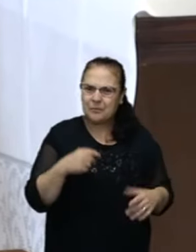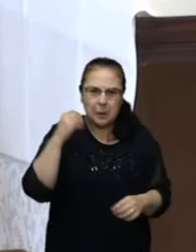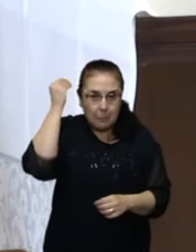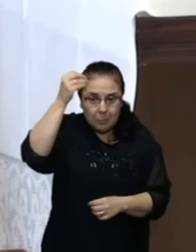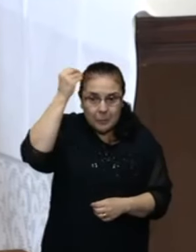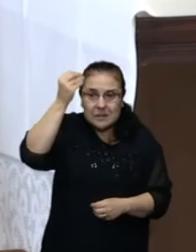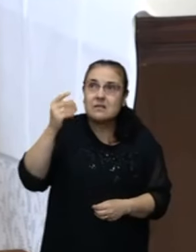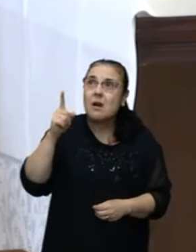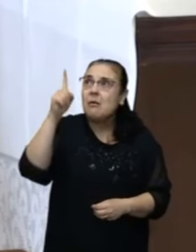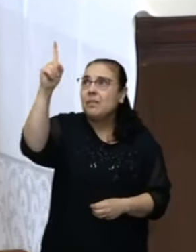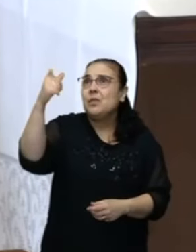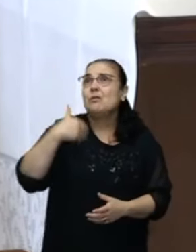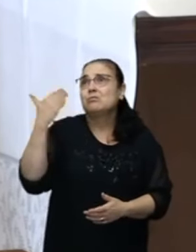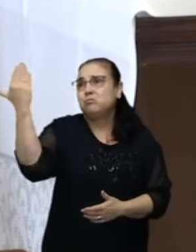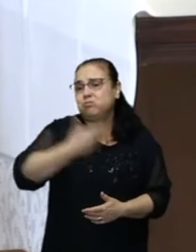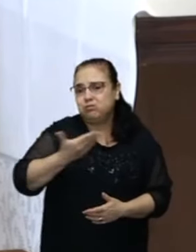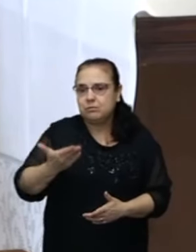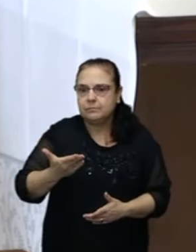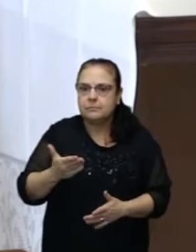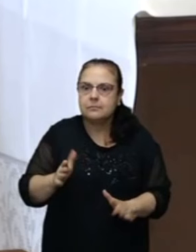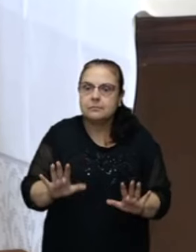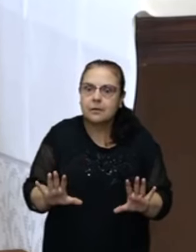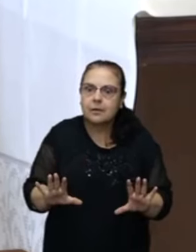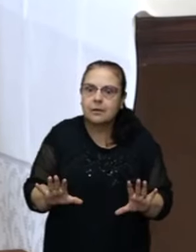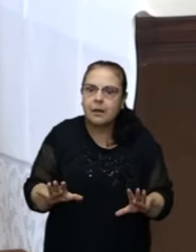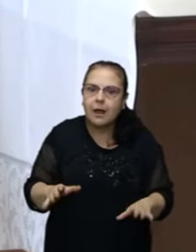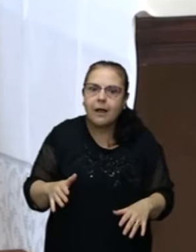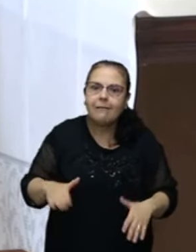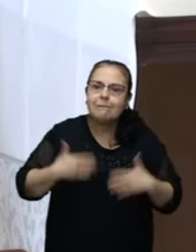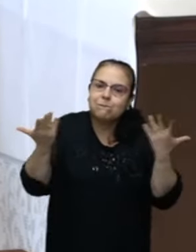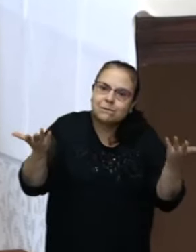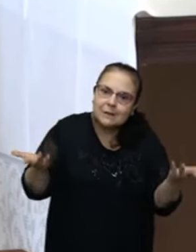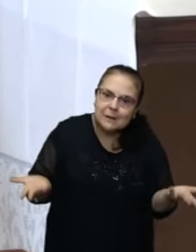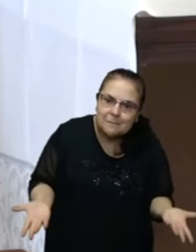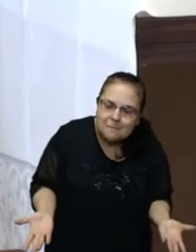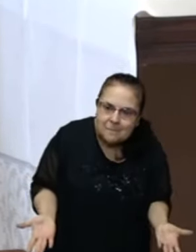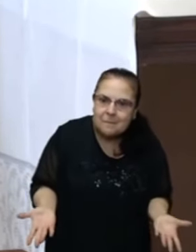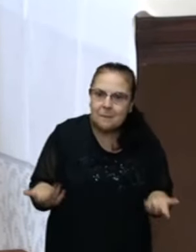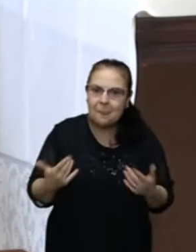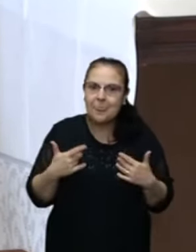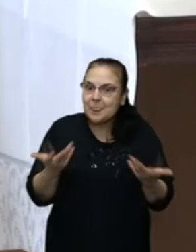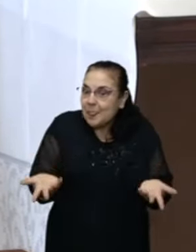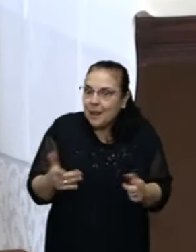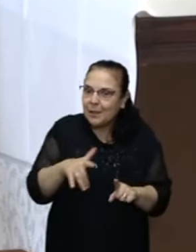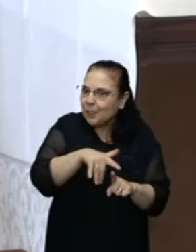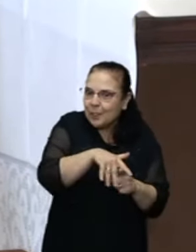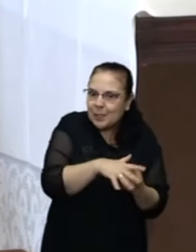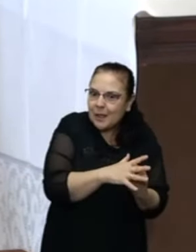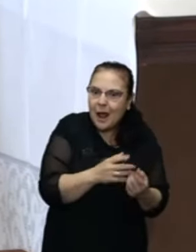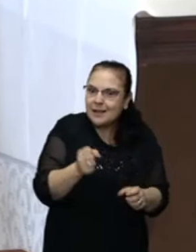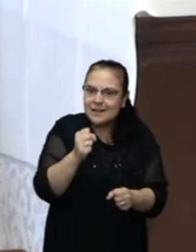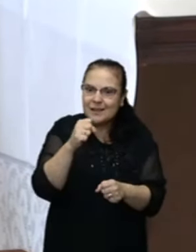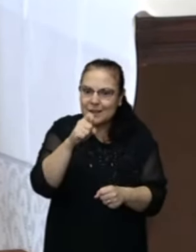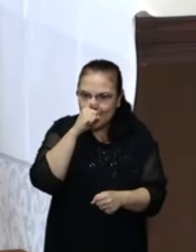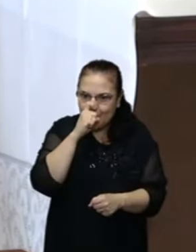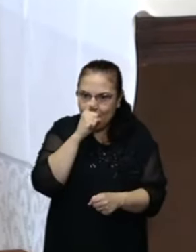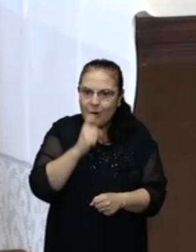castigando. Y mira por dónde resulta que en distintos momentos del Antiguo